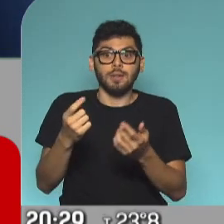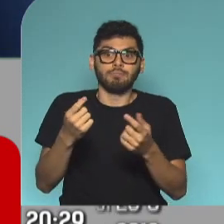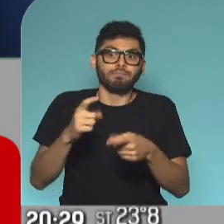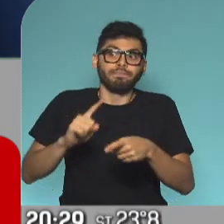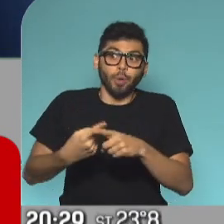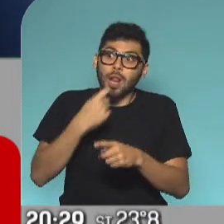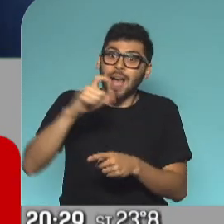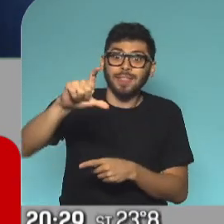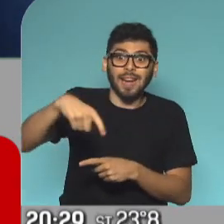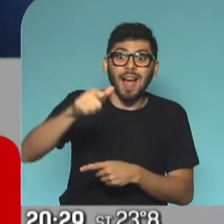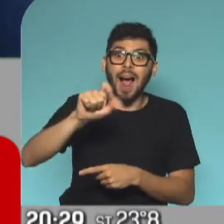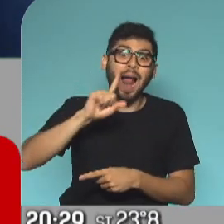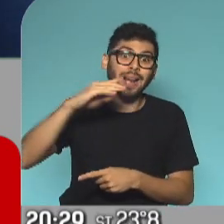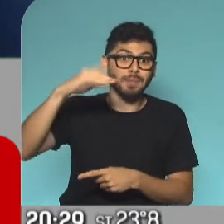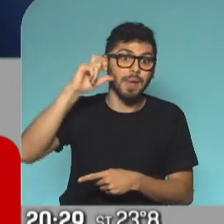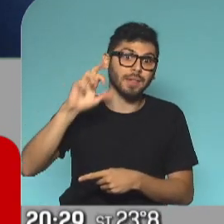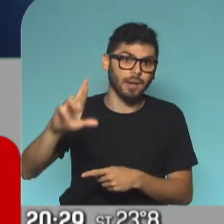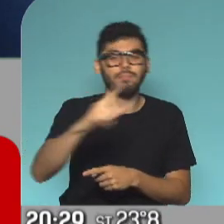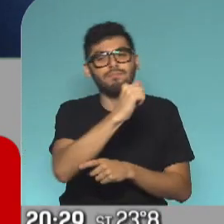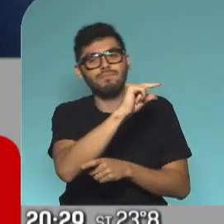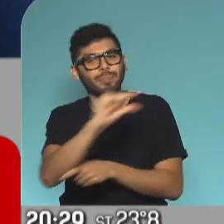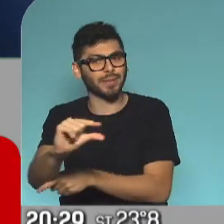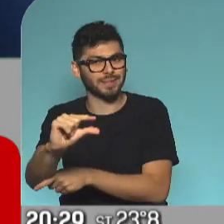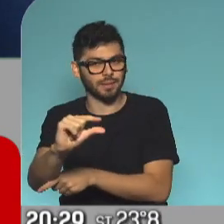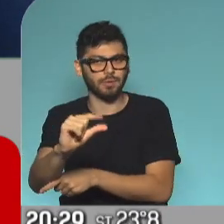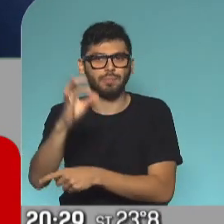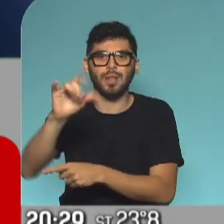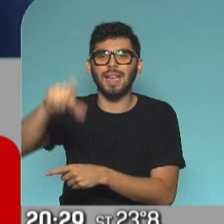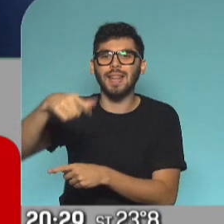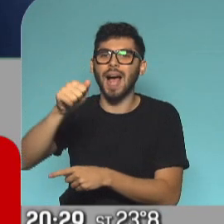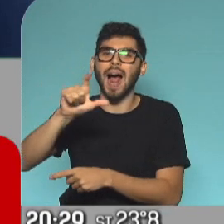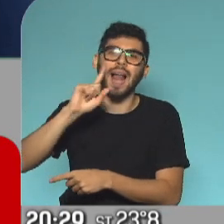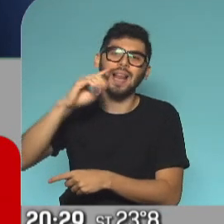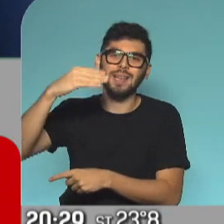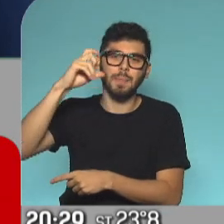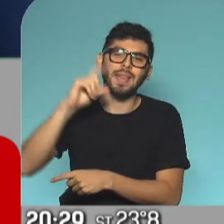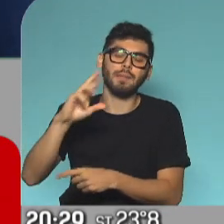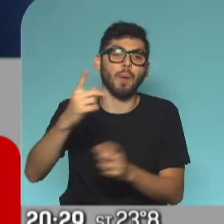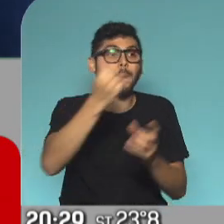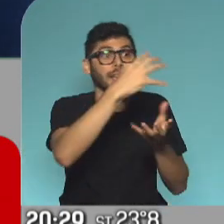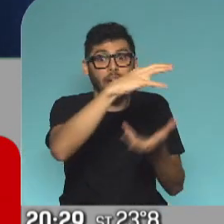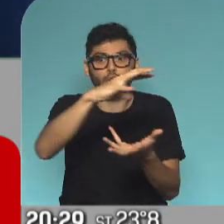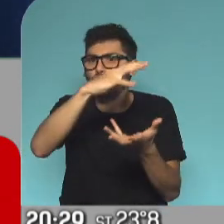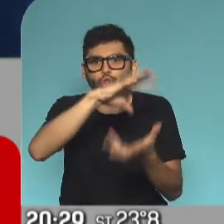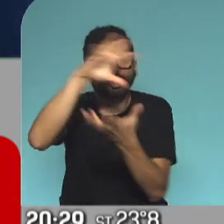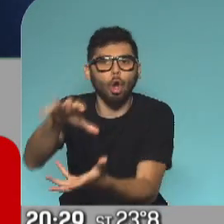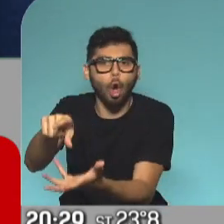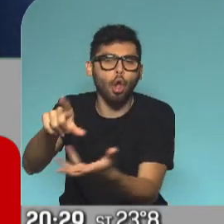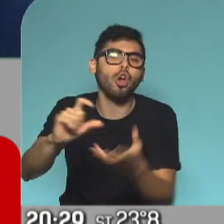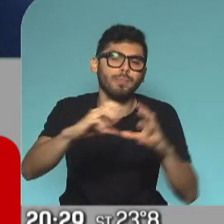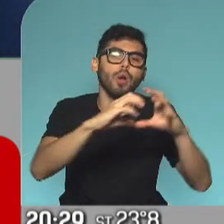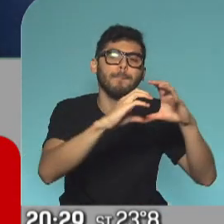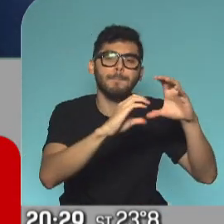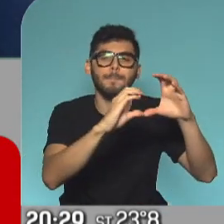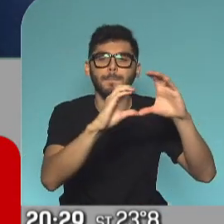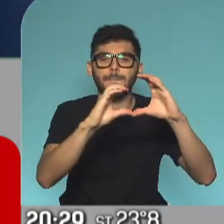alimentar. En este caso, particularmente la tarjeta alimentar, pero no se destina todo el dinero exacto, sino principalmente a la tarjeta alimentar.